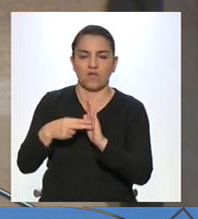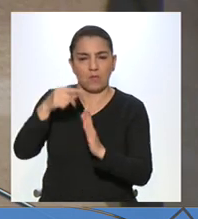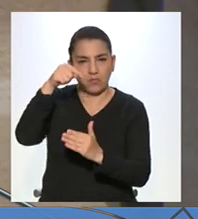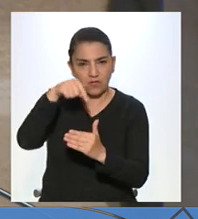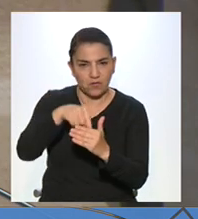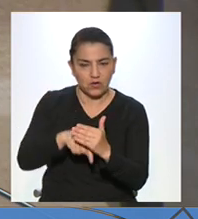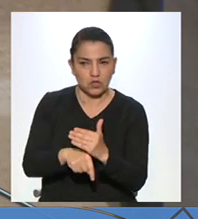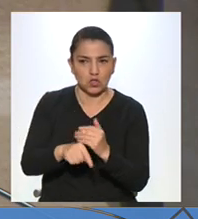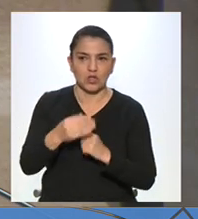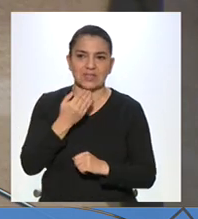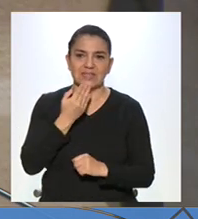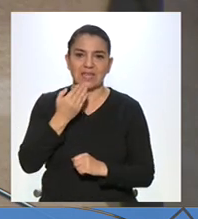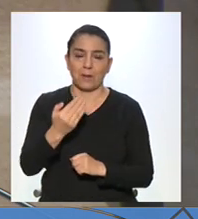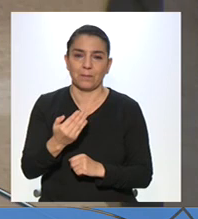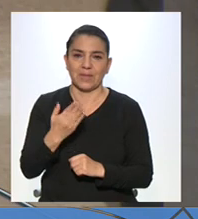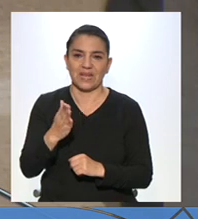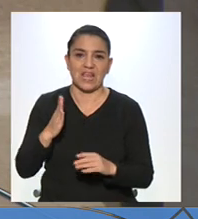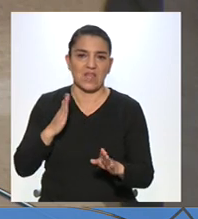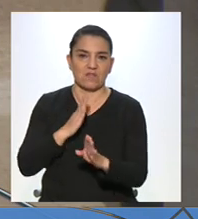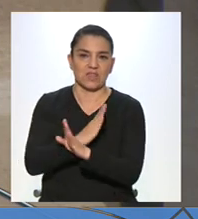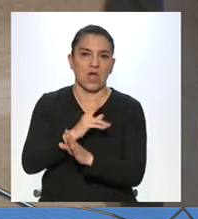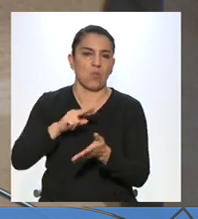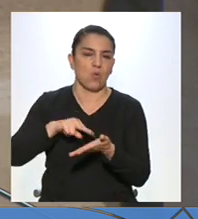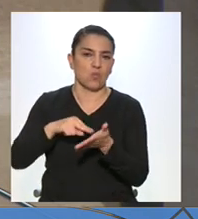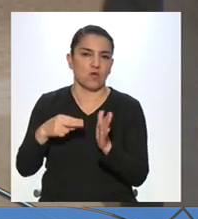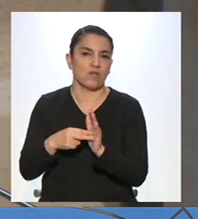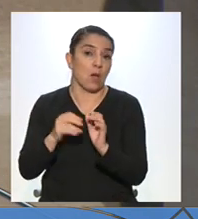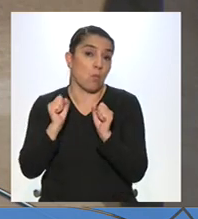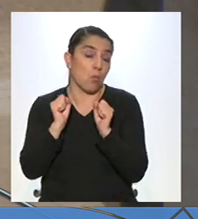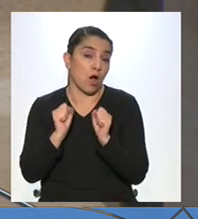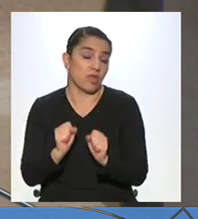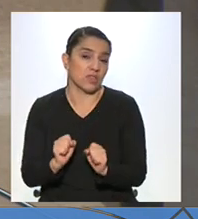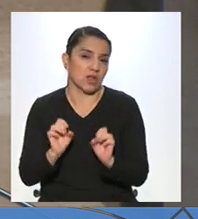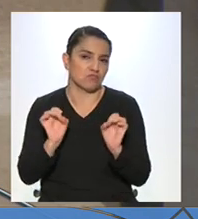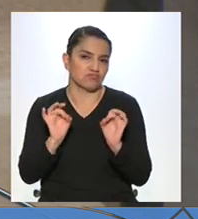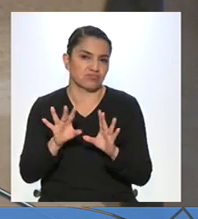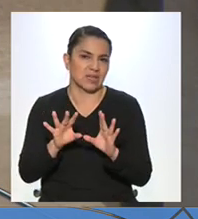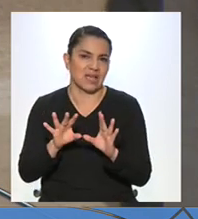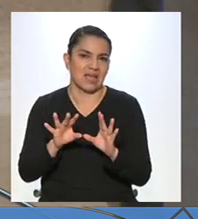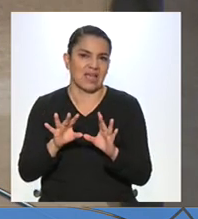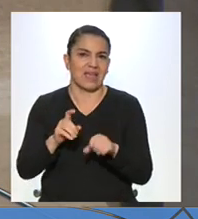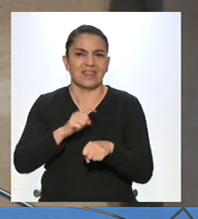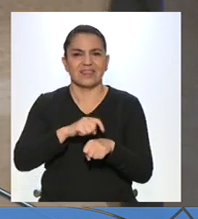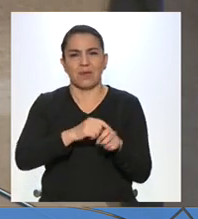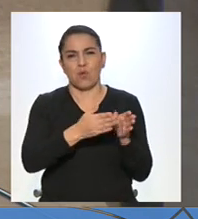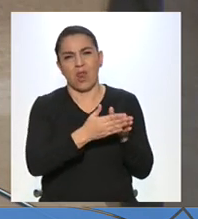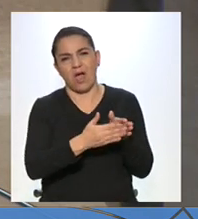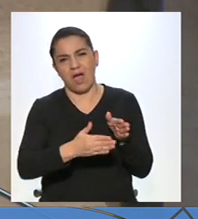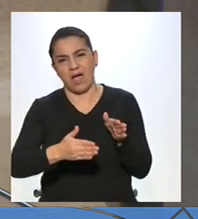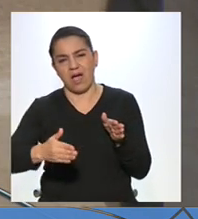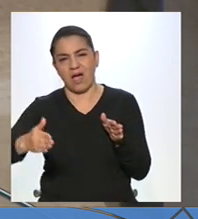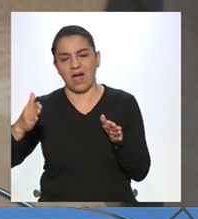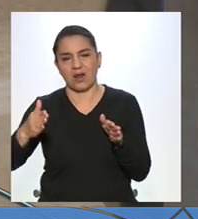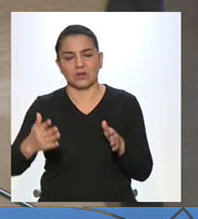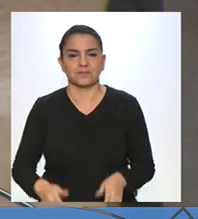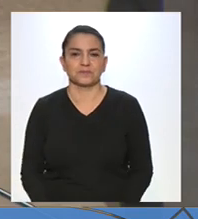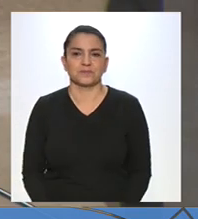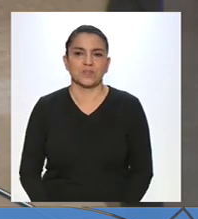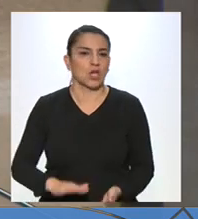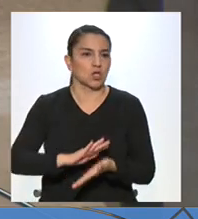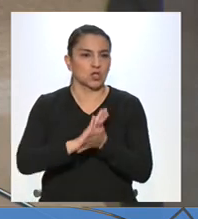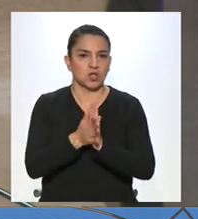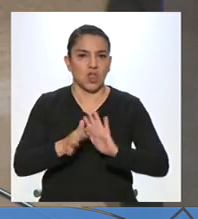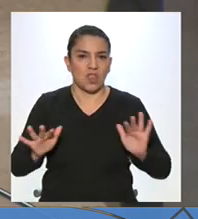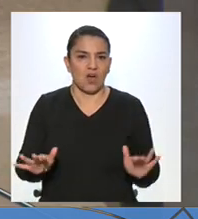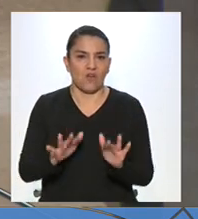profunda, sino que sobre todo evitamos una crisis que podría haber sido considerablemente más larga. En otras palabras, todo este esfuerzo